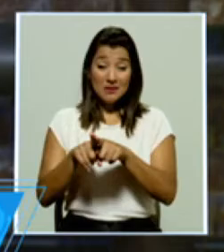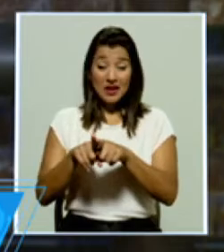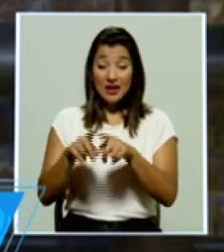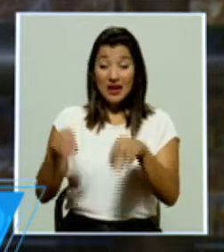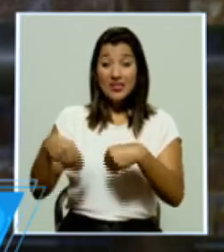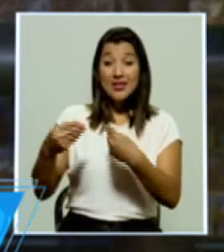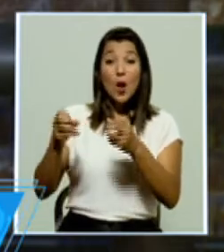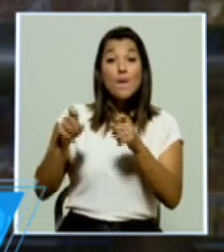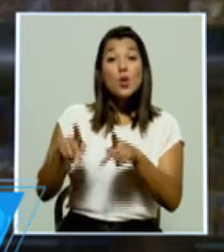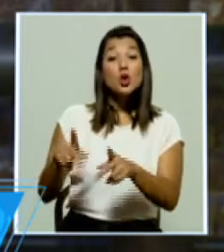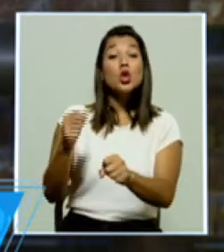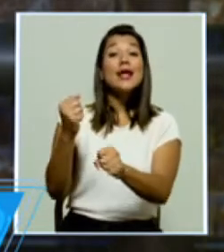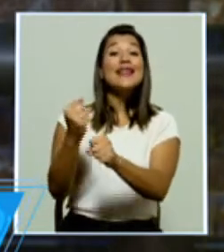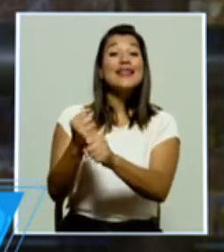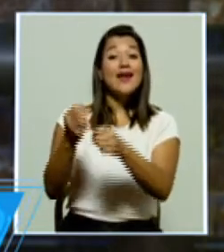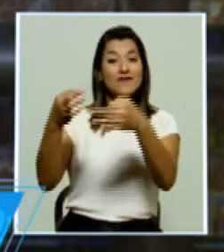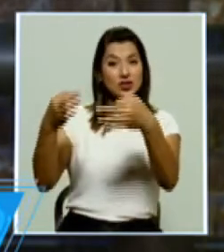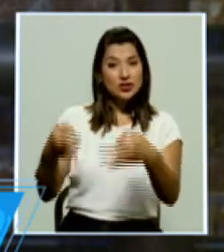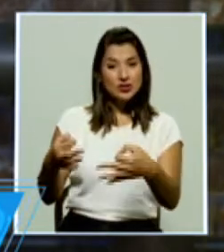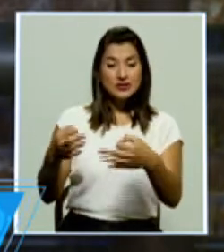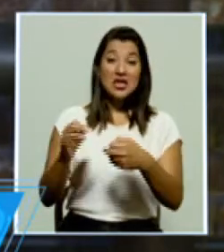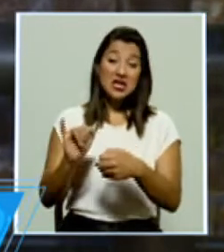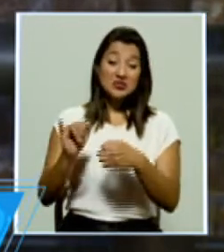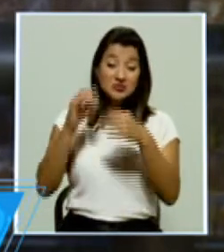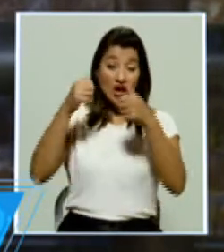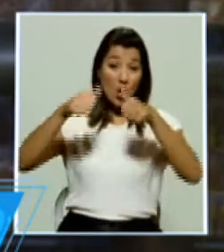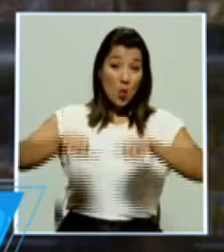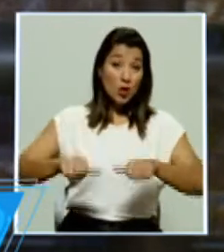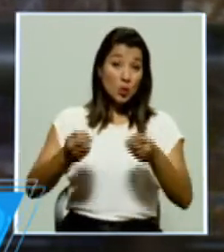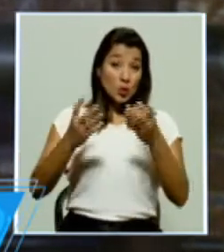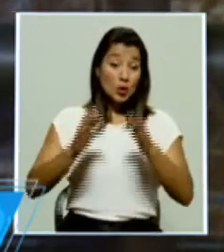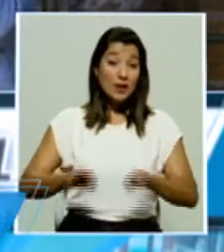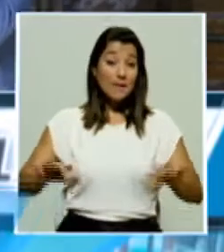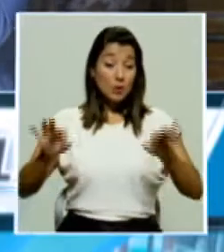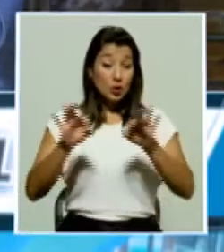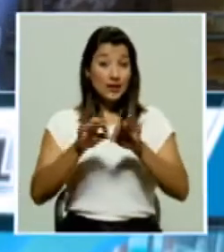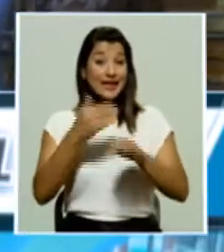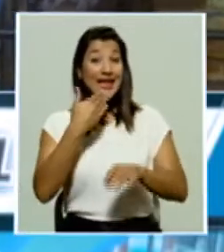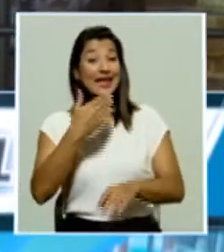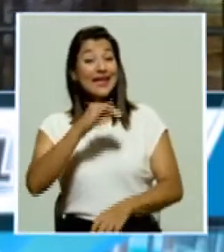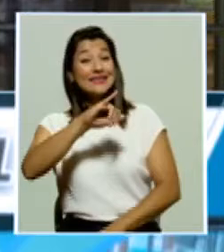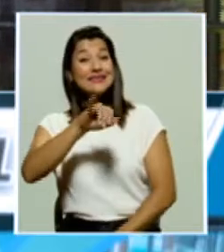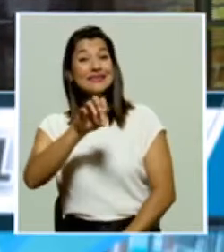que fueron acciones importantes. Gracias, don Jorge.